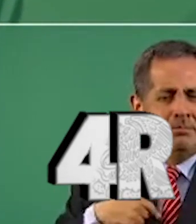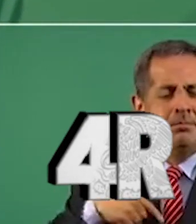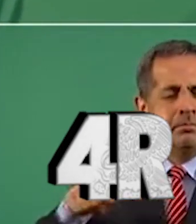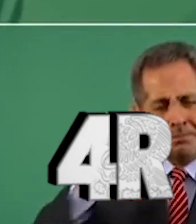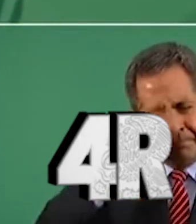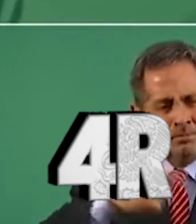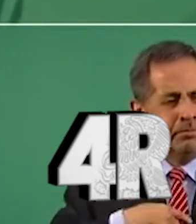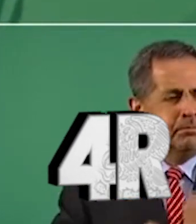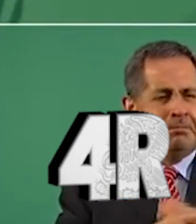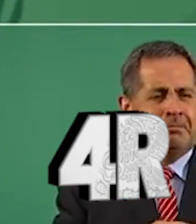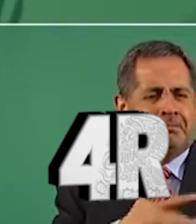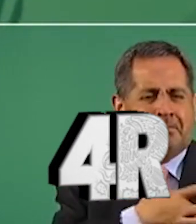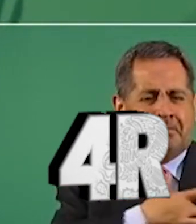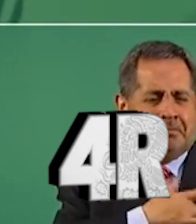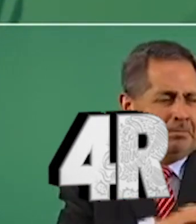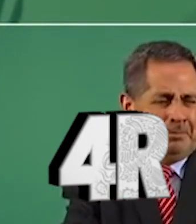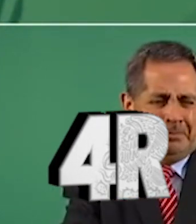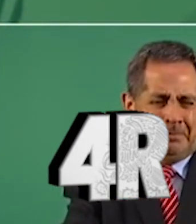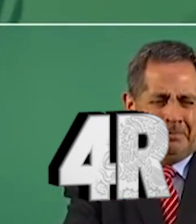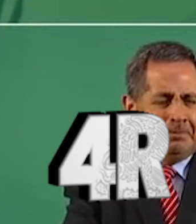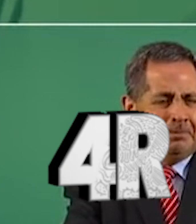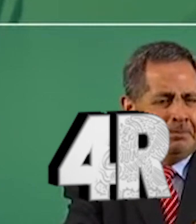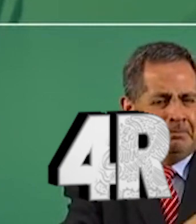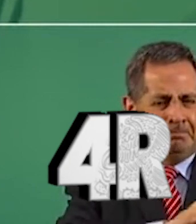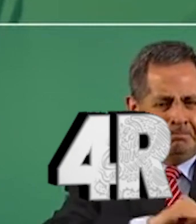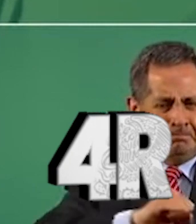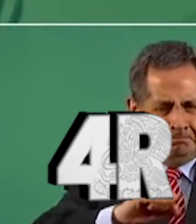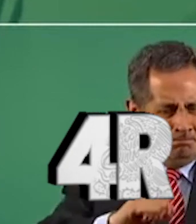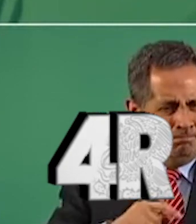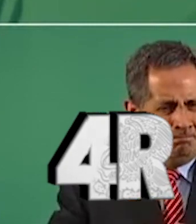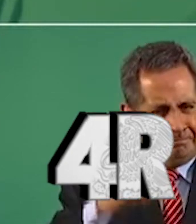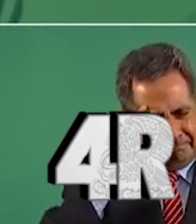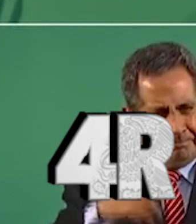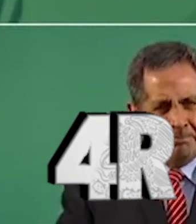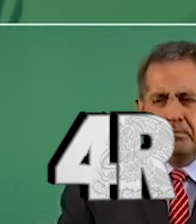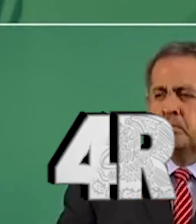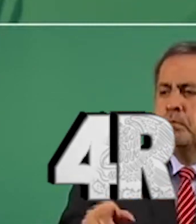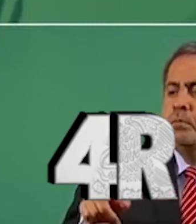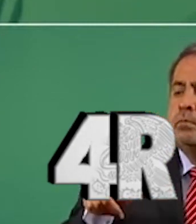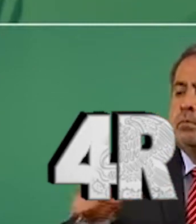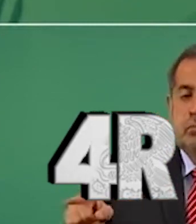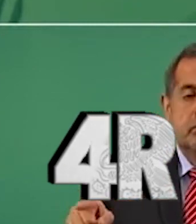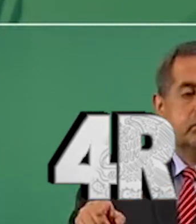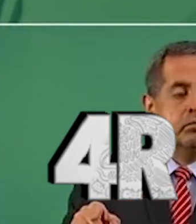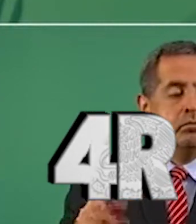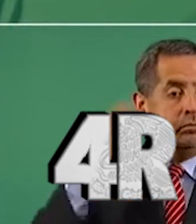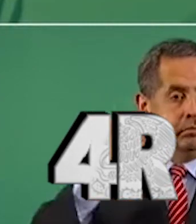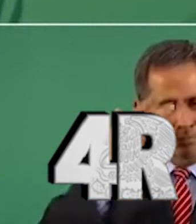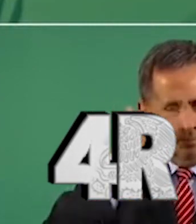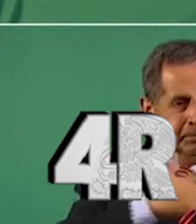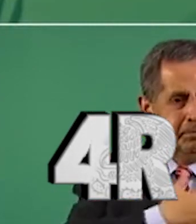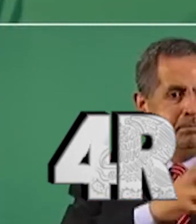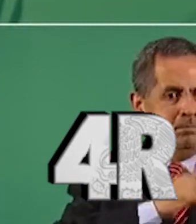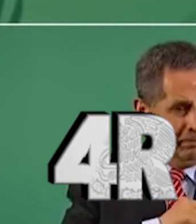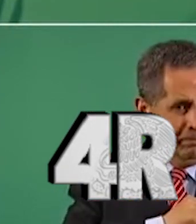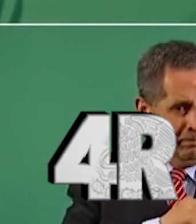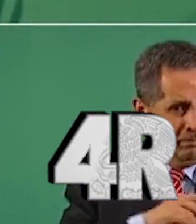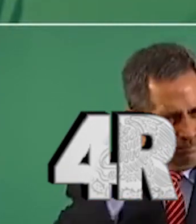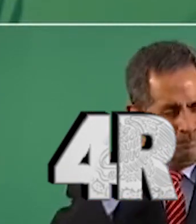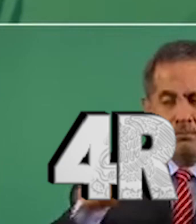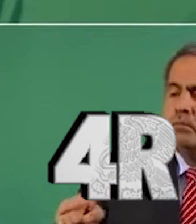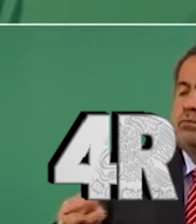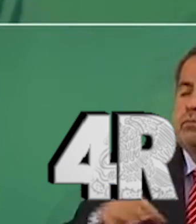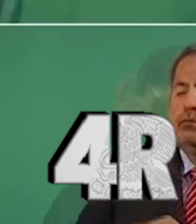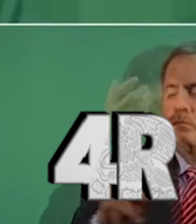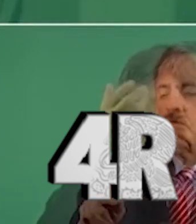de hipertensión, que me atendió cuando me dio un infarto, el doctor Patricio Ortiz. Él